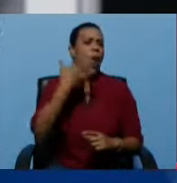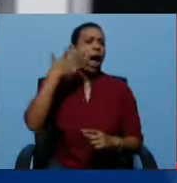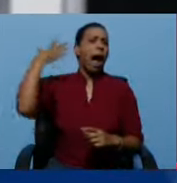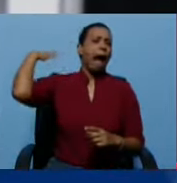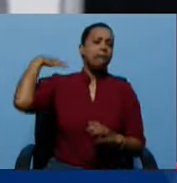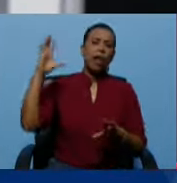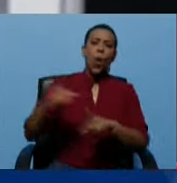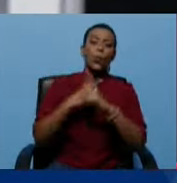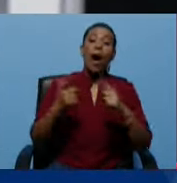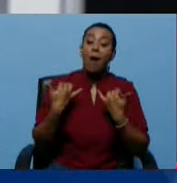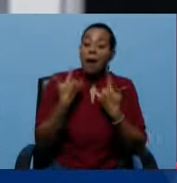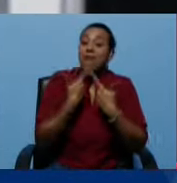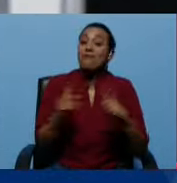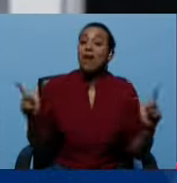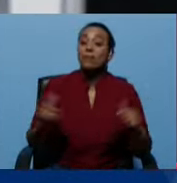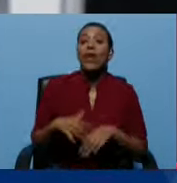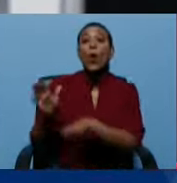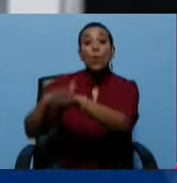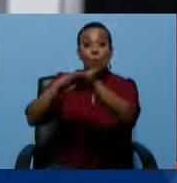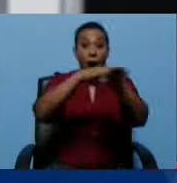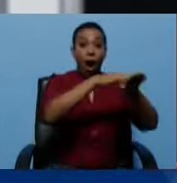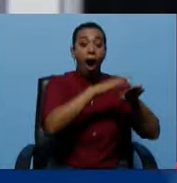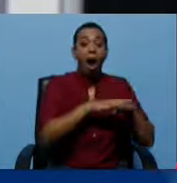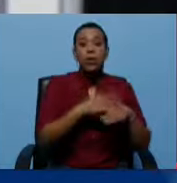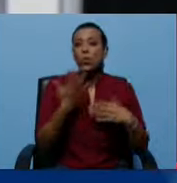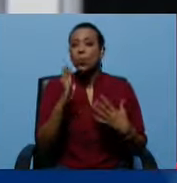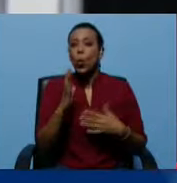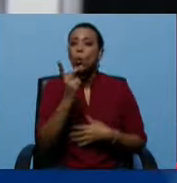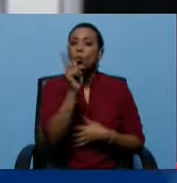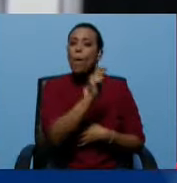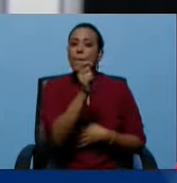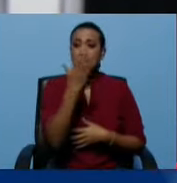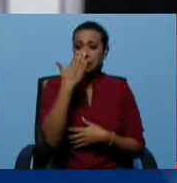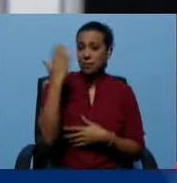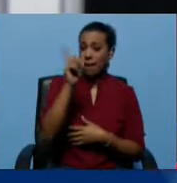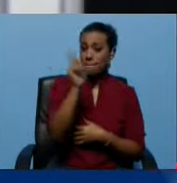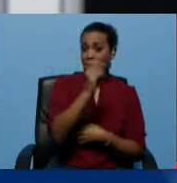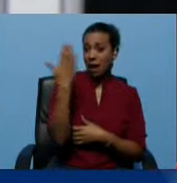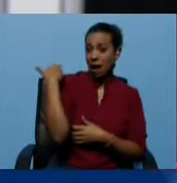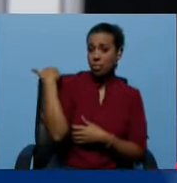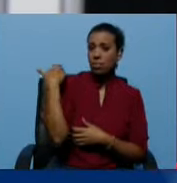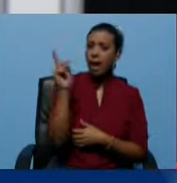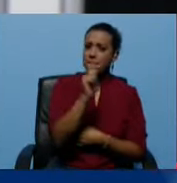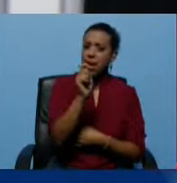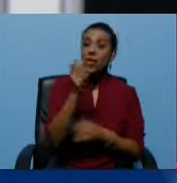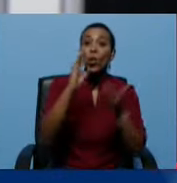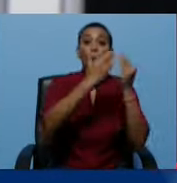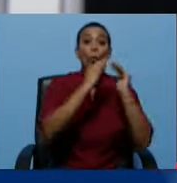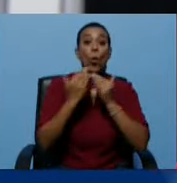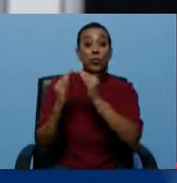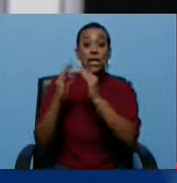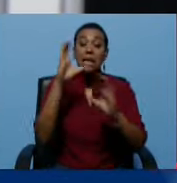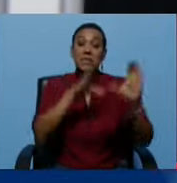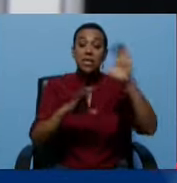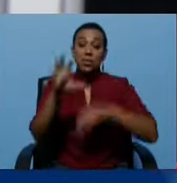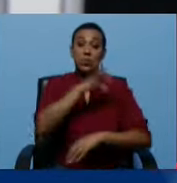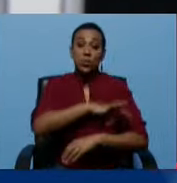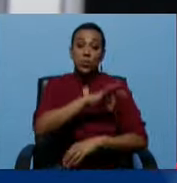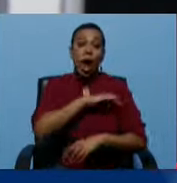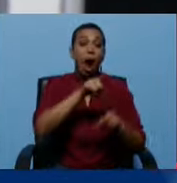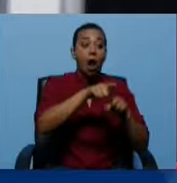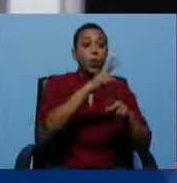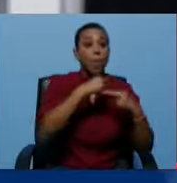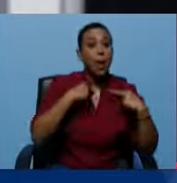perspectiva liberadora. Convocamos hace apenas unos meses a la comunidad de las ciencias sociales y